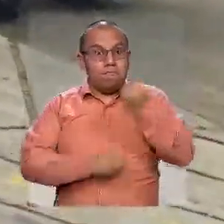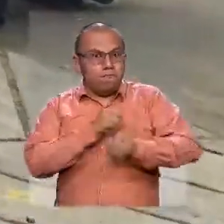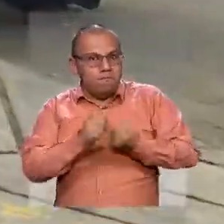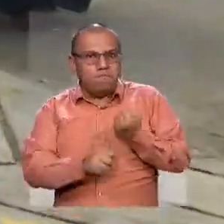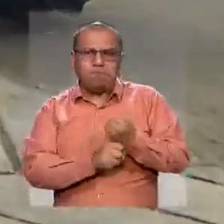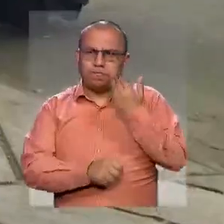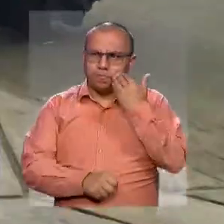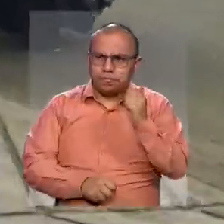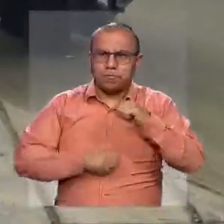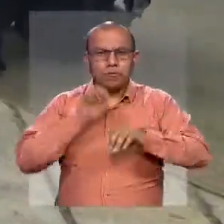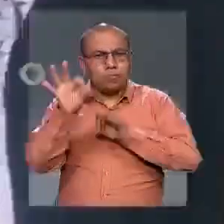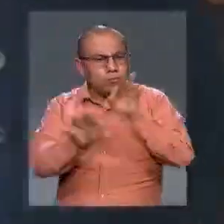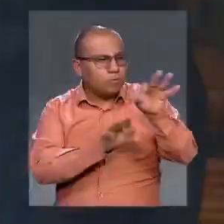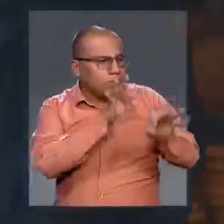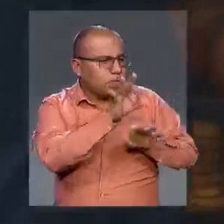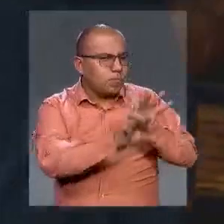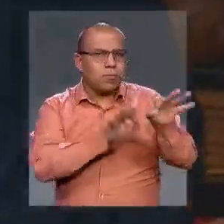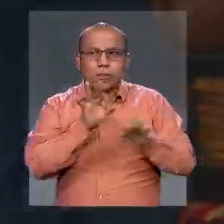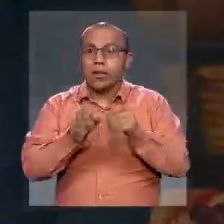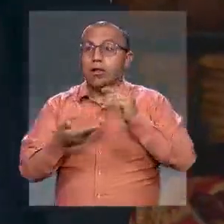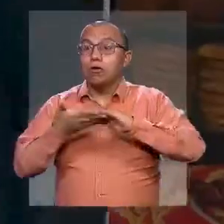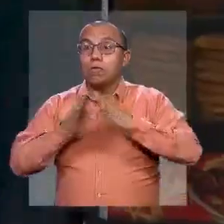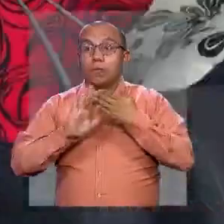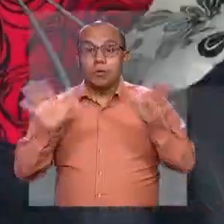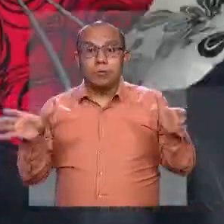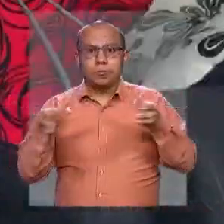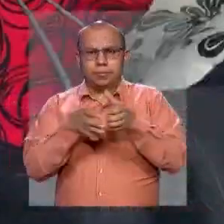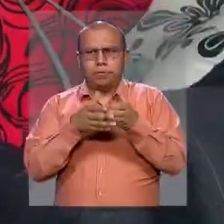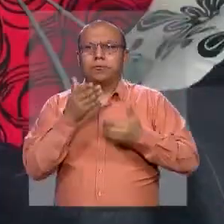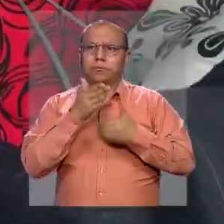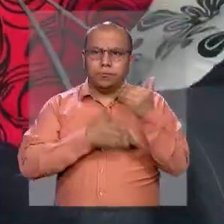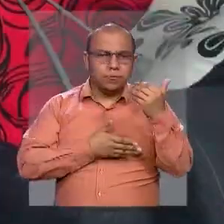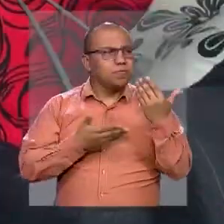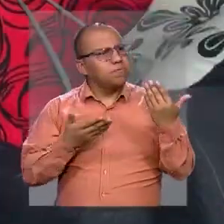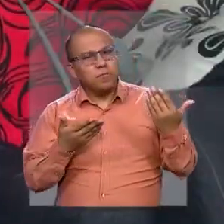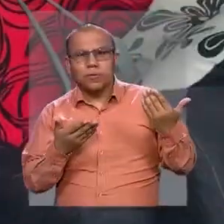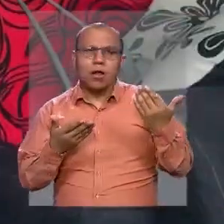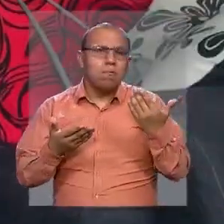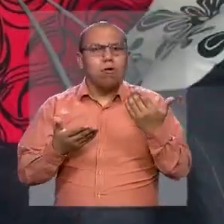forjado como una mujer al cuidado de los adultos mayores de su comunidad. Empecé